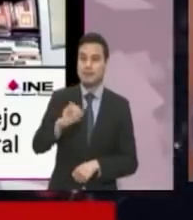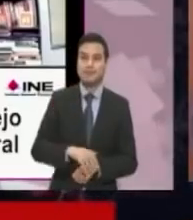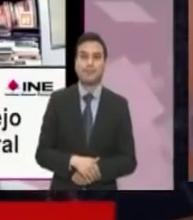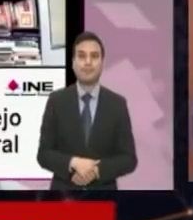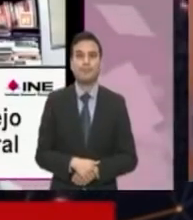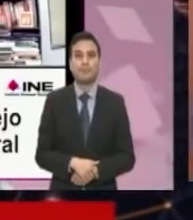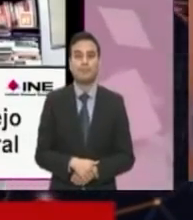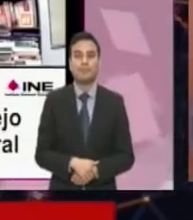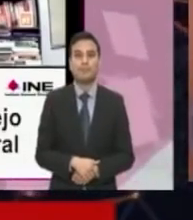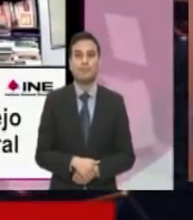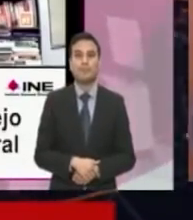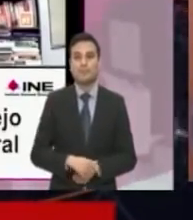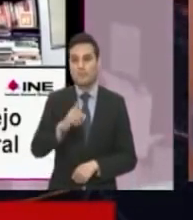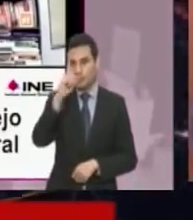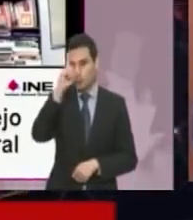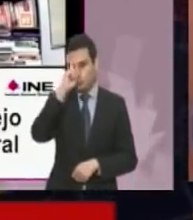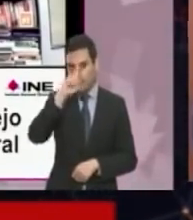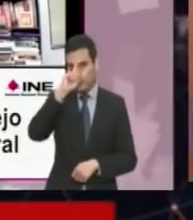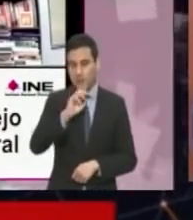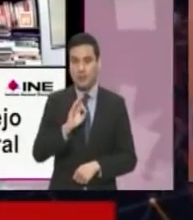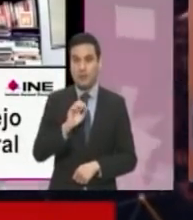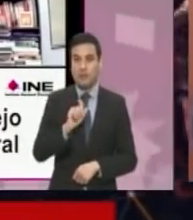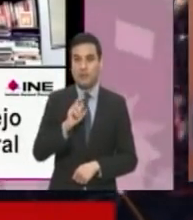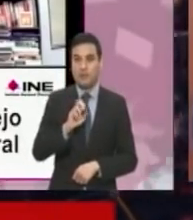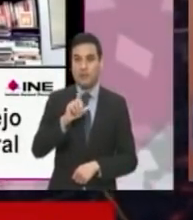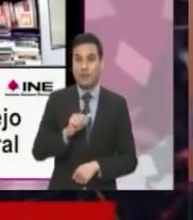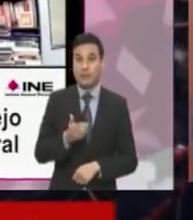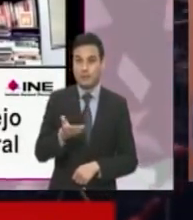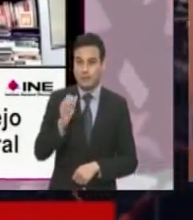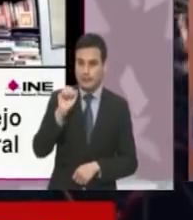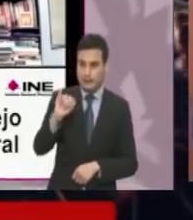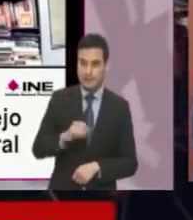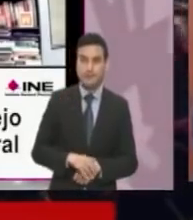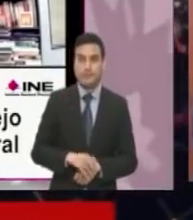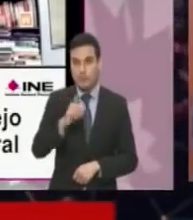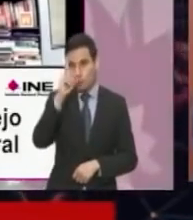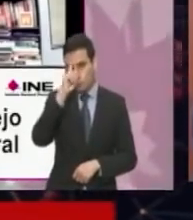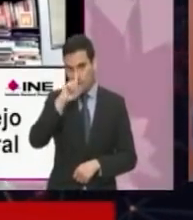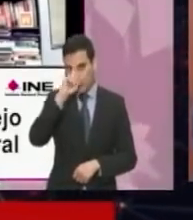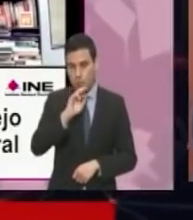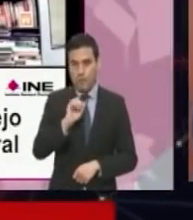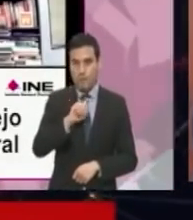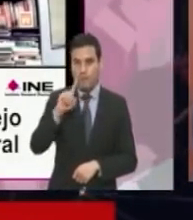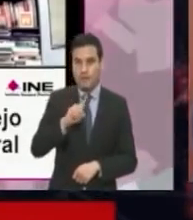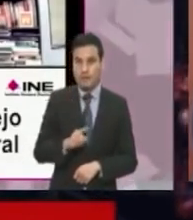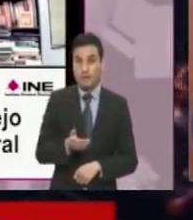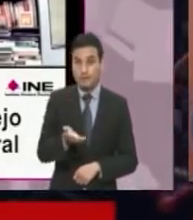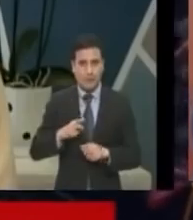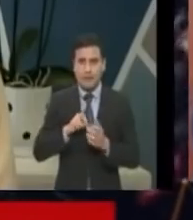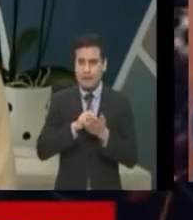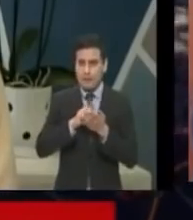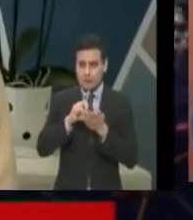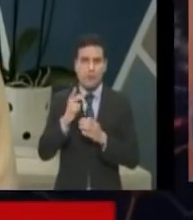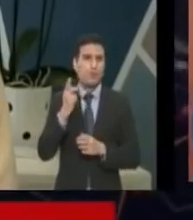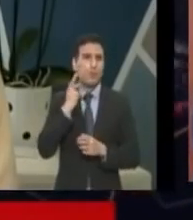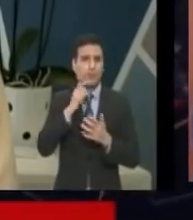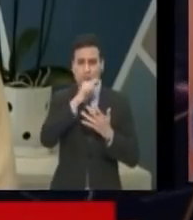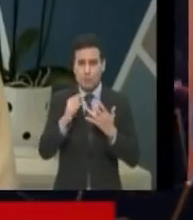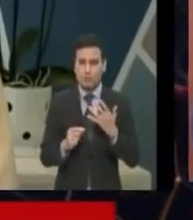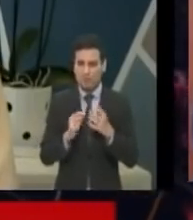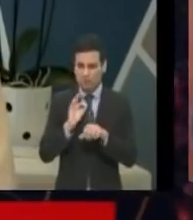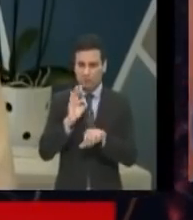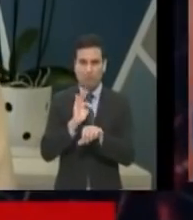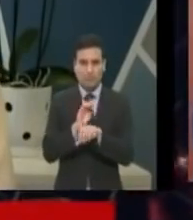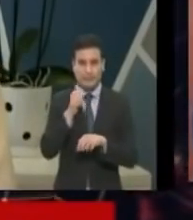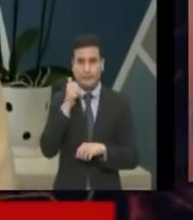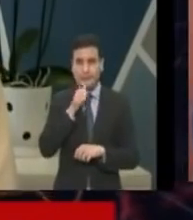era suficiente, pero por algo deben de empezar y deben de utilizar para los efectos prácticos